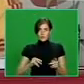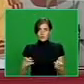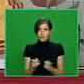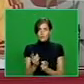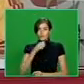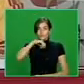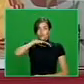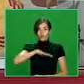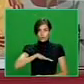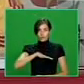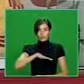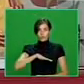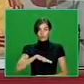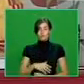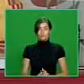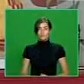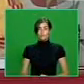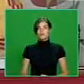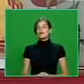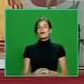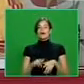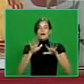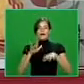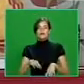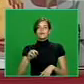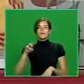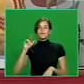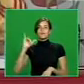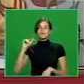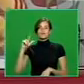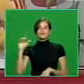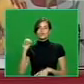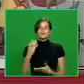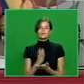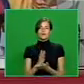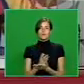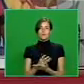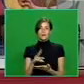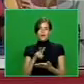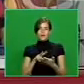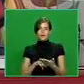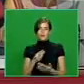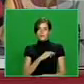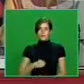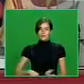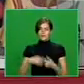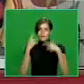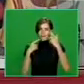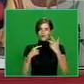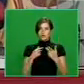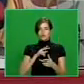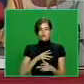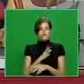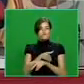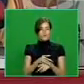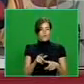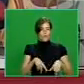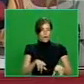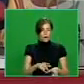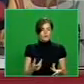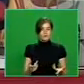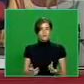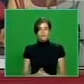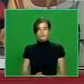histórico la la carta de morillo que siempre el presidente leía que decía y fuimos a tal sitio